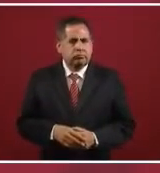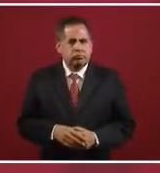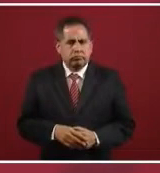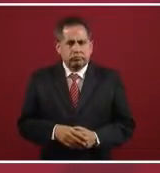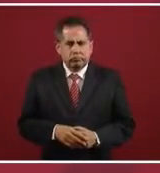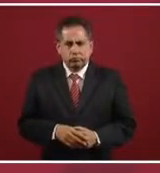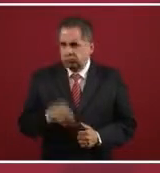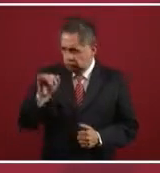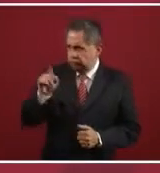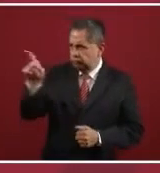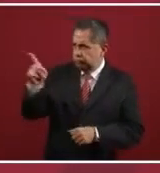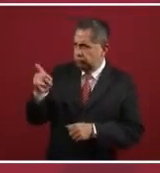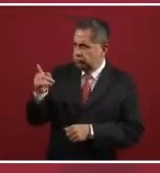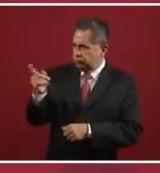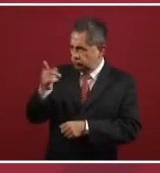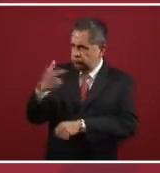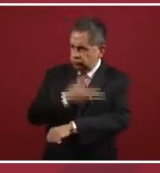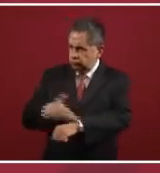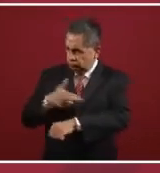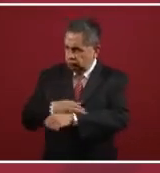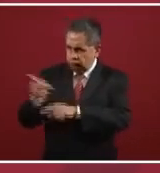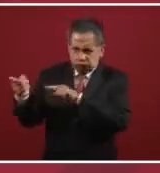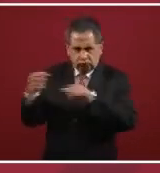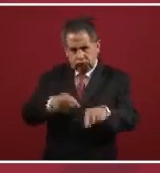pero arréglelo usted, me decía.